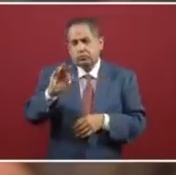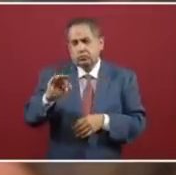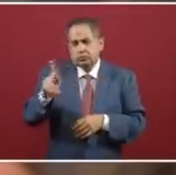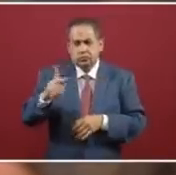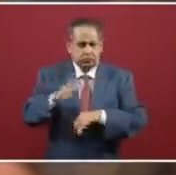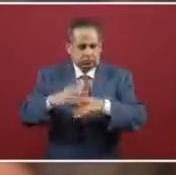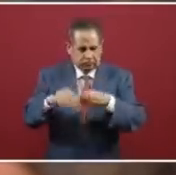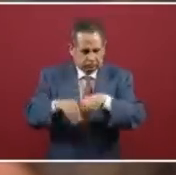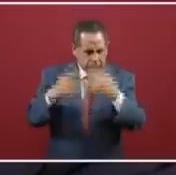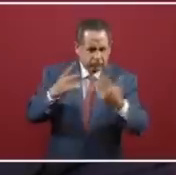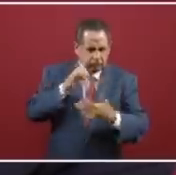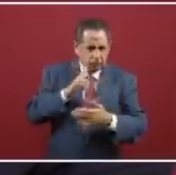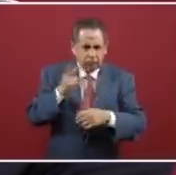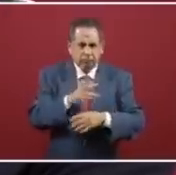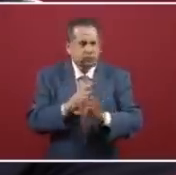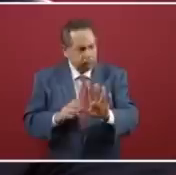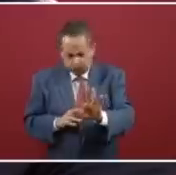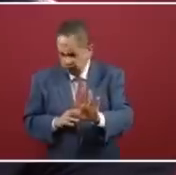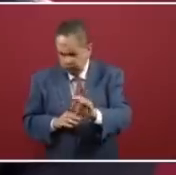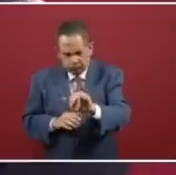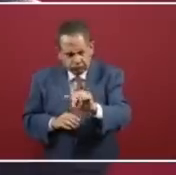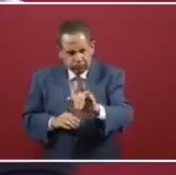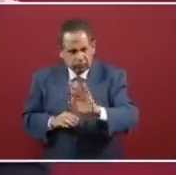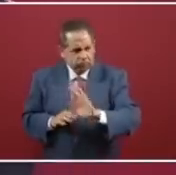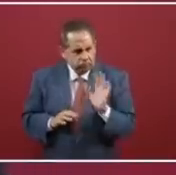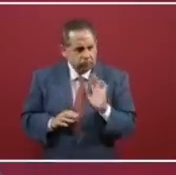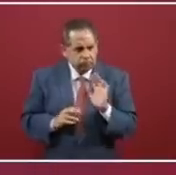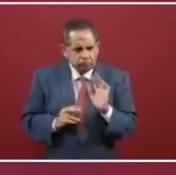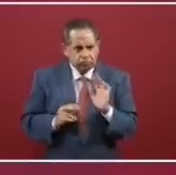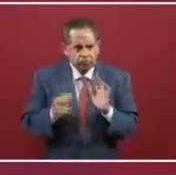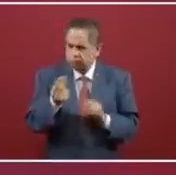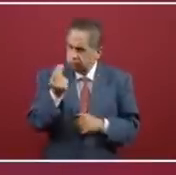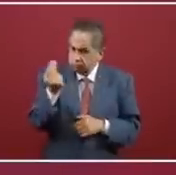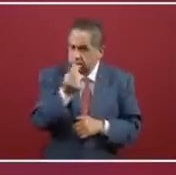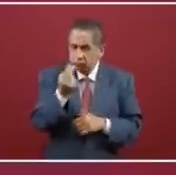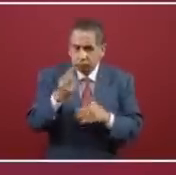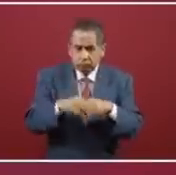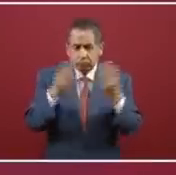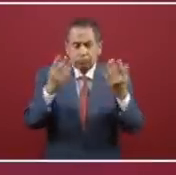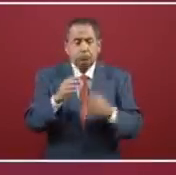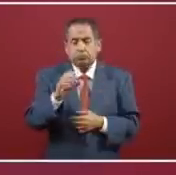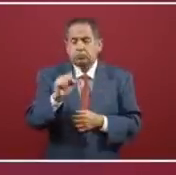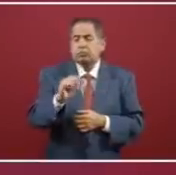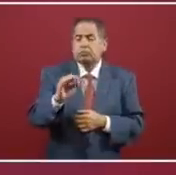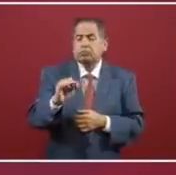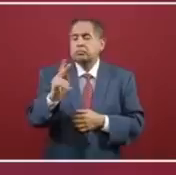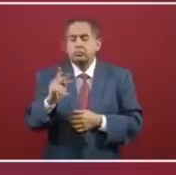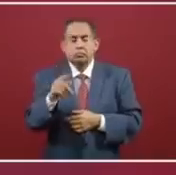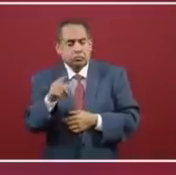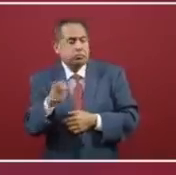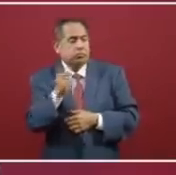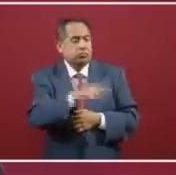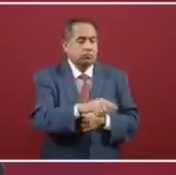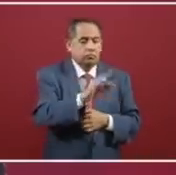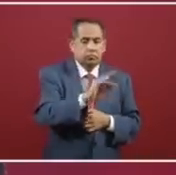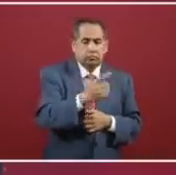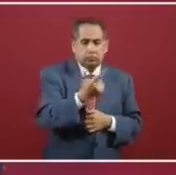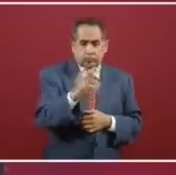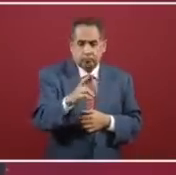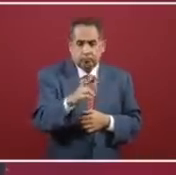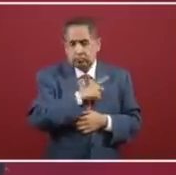clarifica la información si todo lo que está en la fiscalía tiene que ser